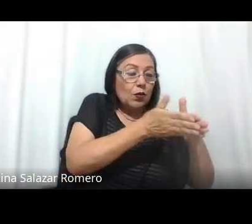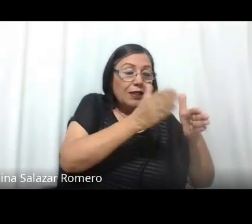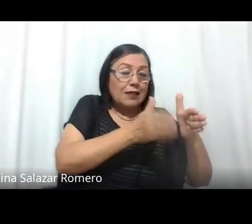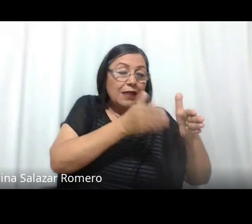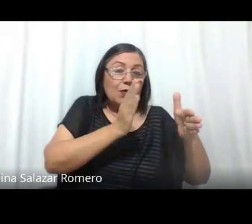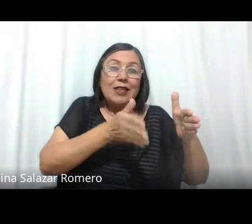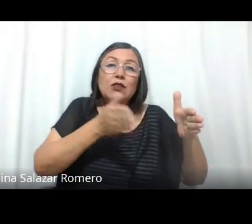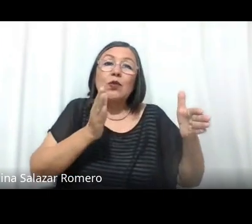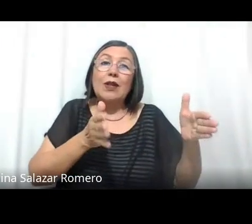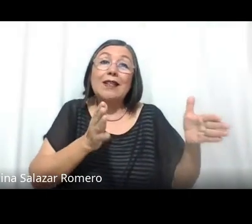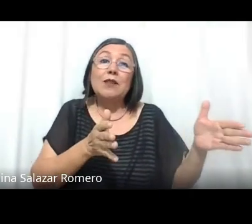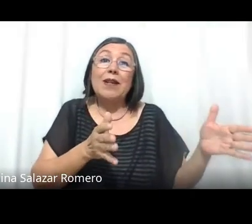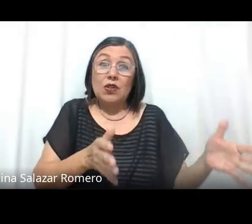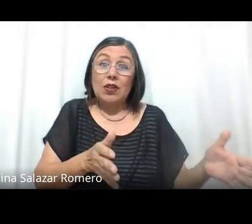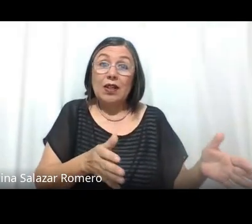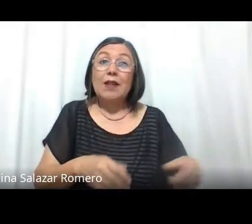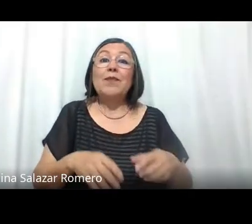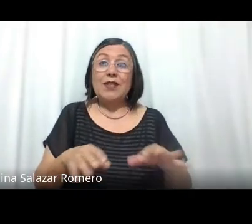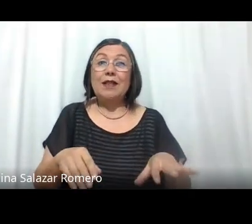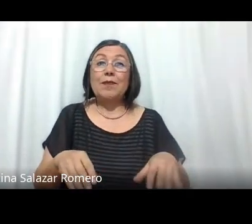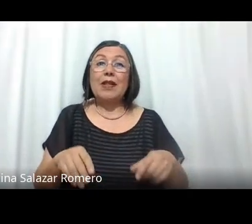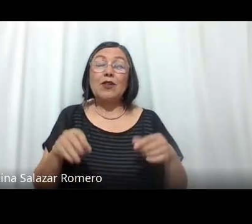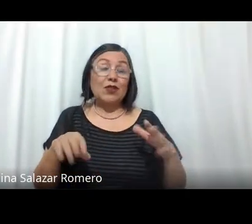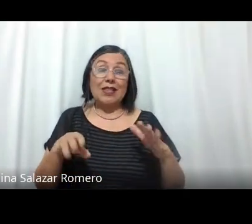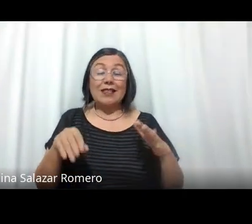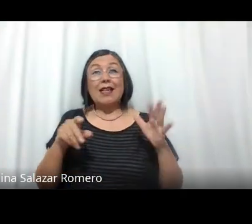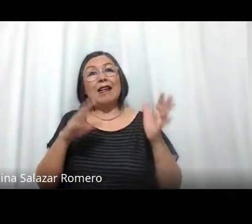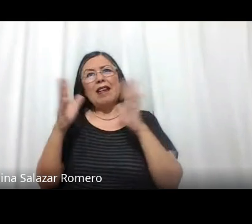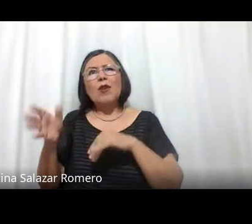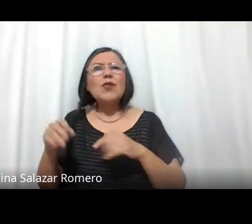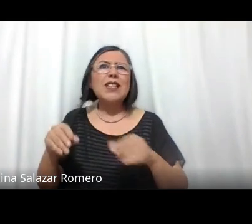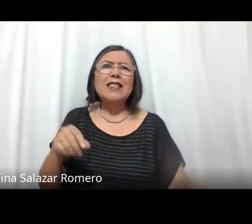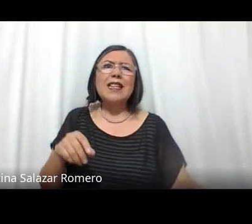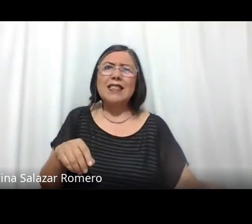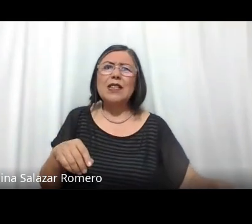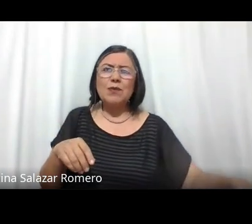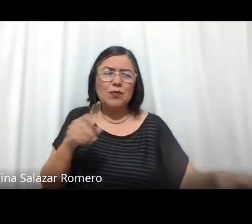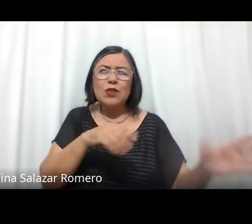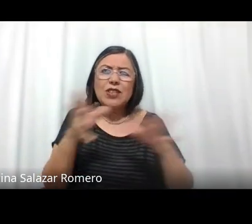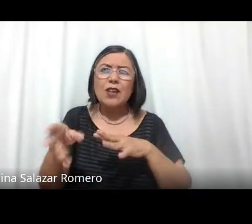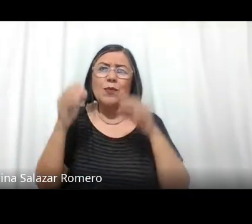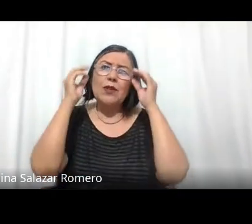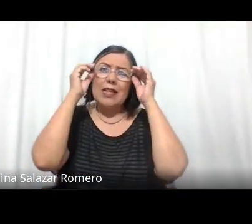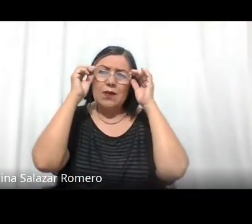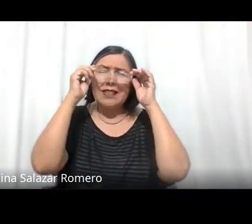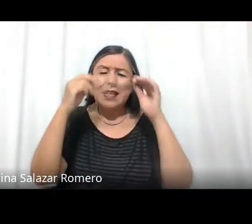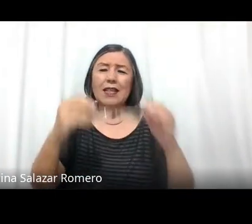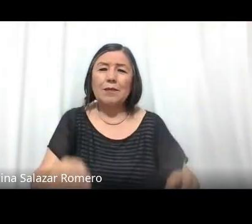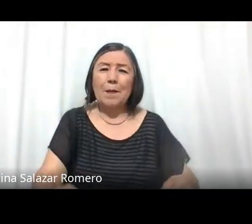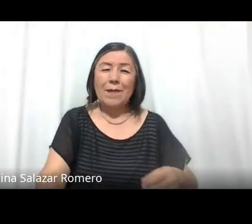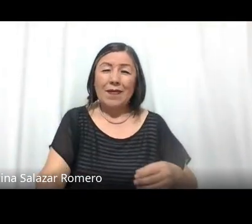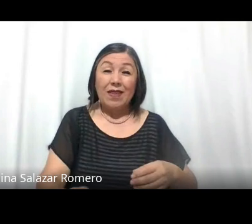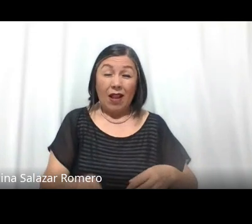pero seguimos la estructura del español, ¿sí? Entonces, ¿cómo sería ese mismo enunciado, pero en lengua de